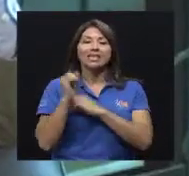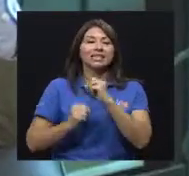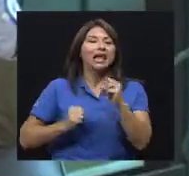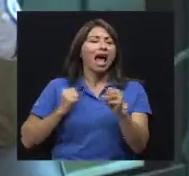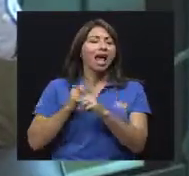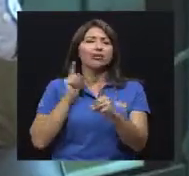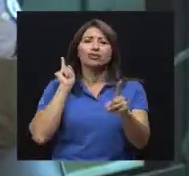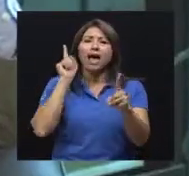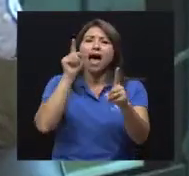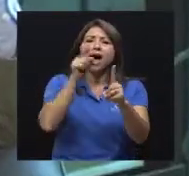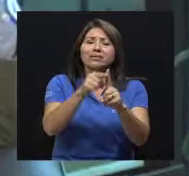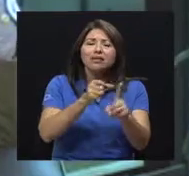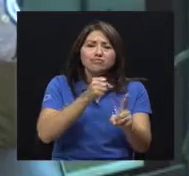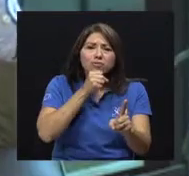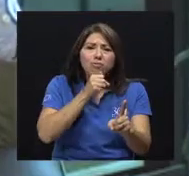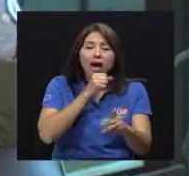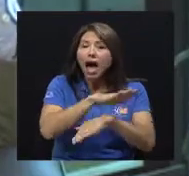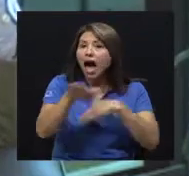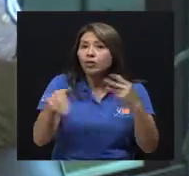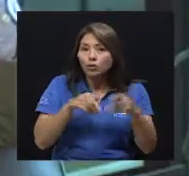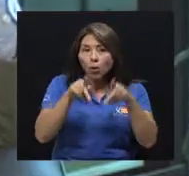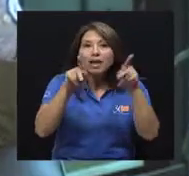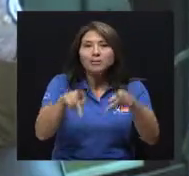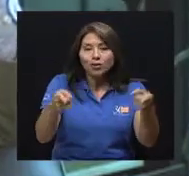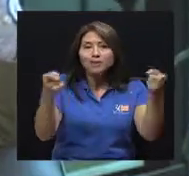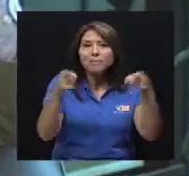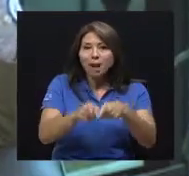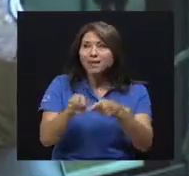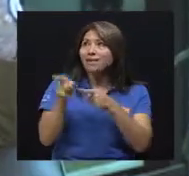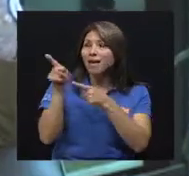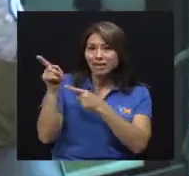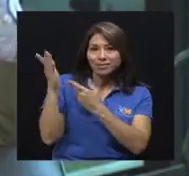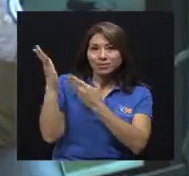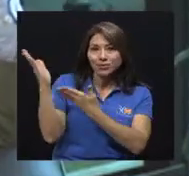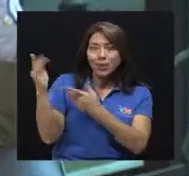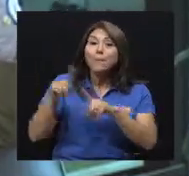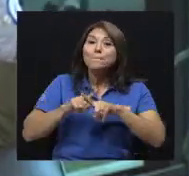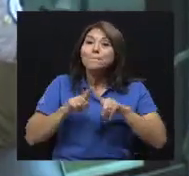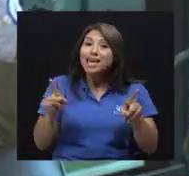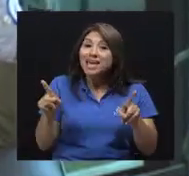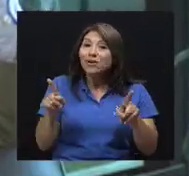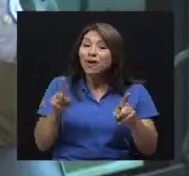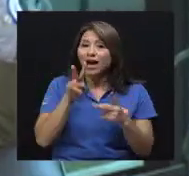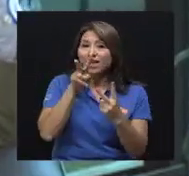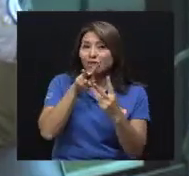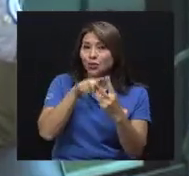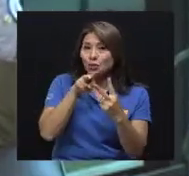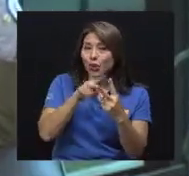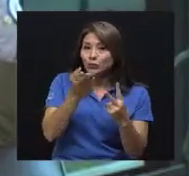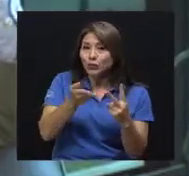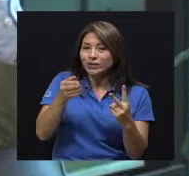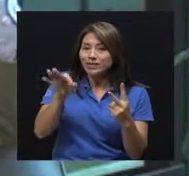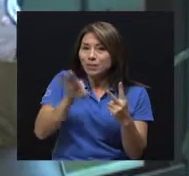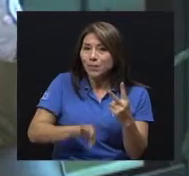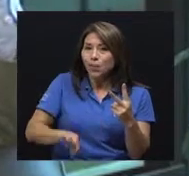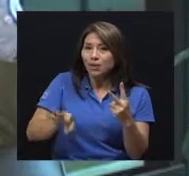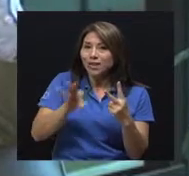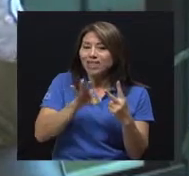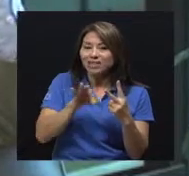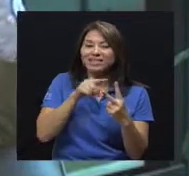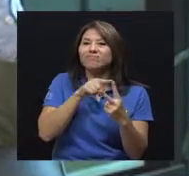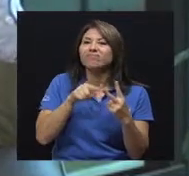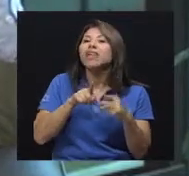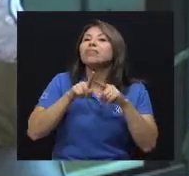80, 90 años. A todos se nos va a acumular. Pero existen dos factores importantes que tienen que ver con cuánto se nos va a